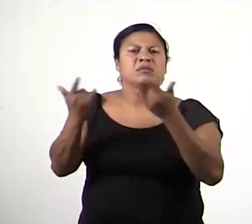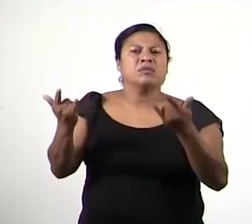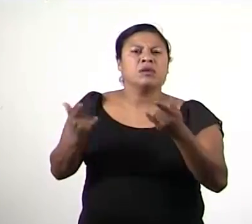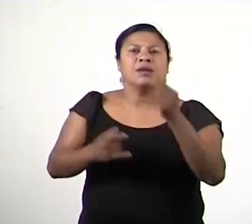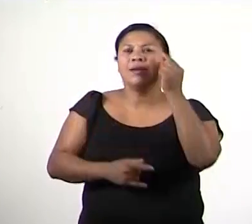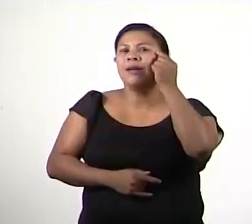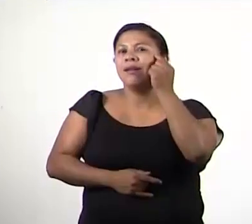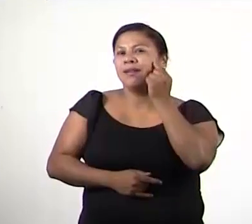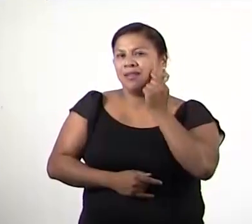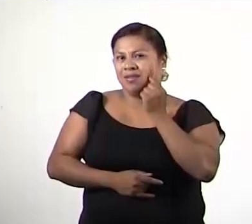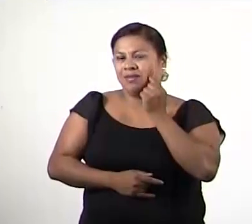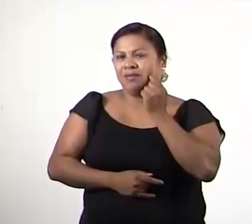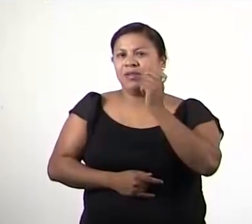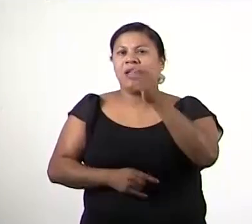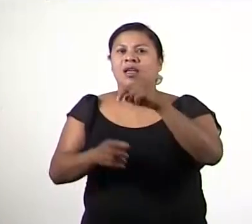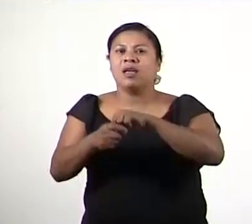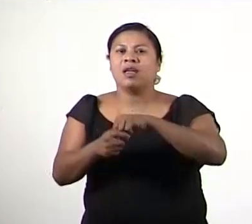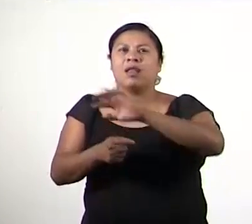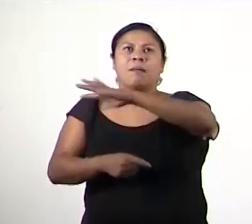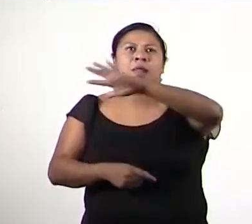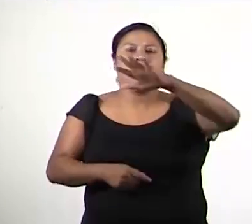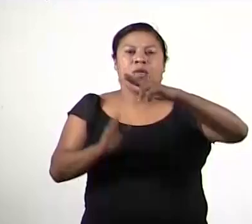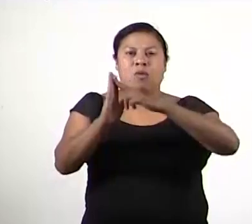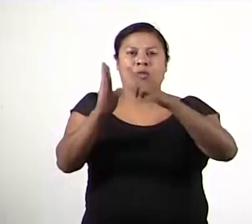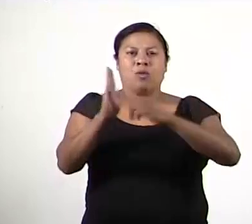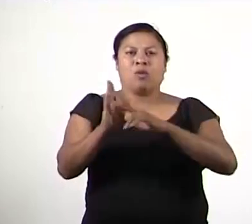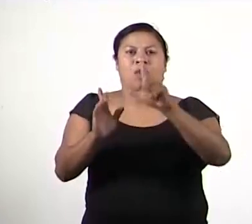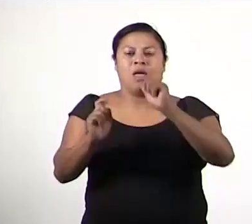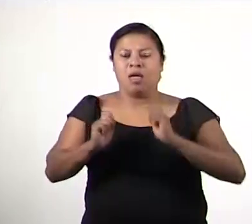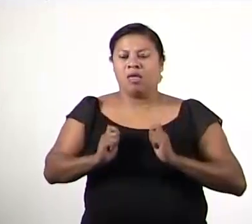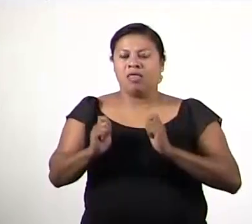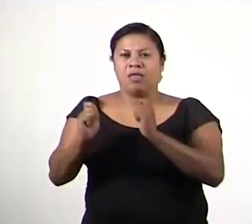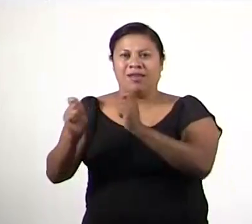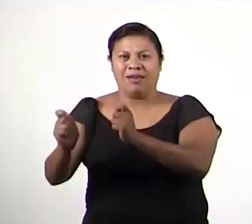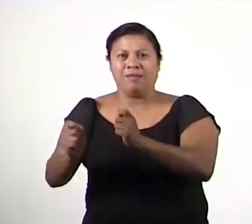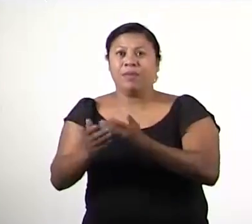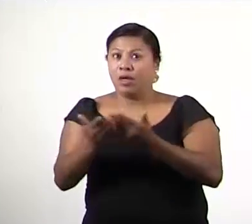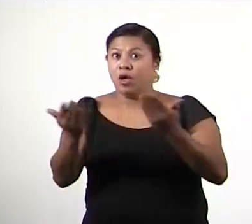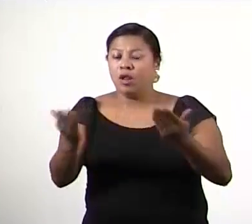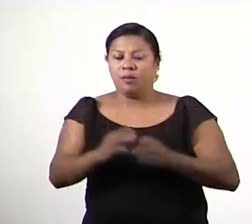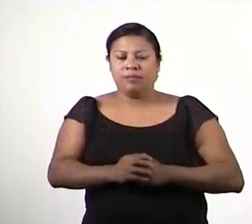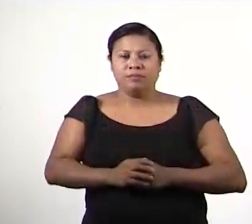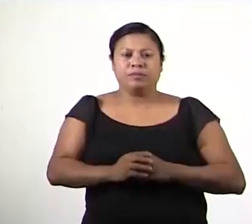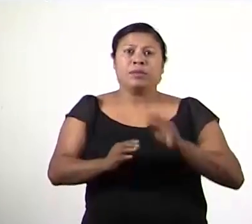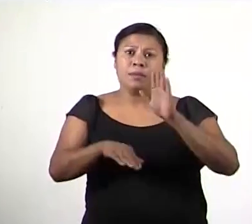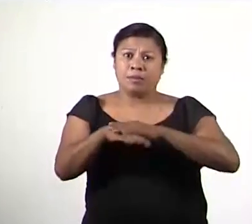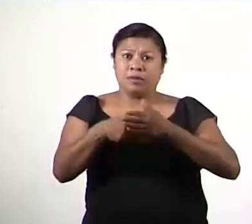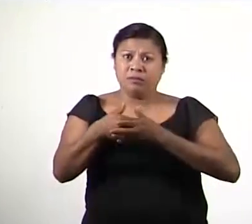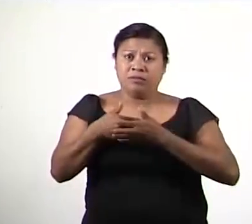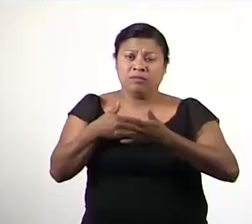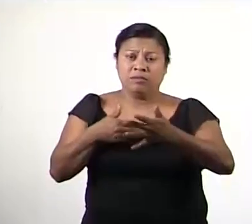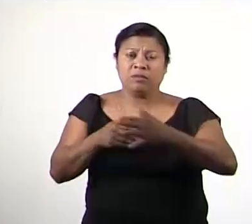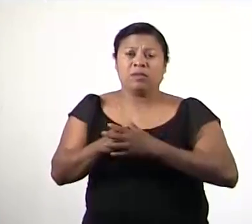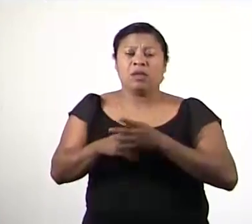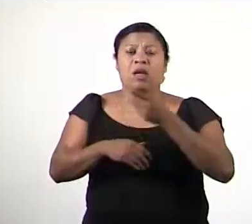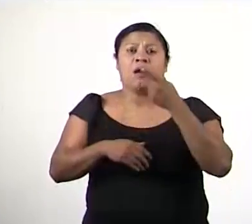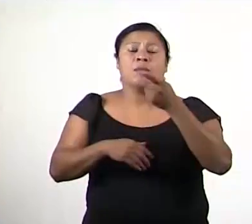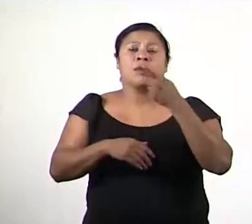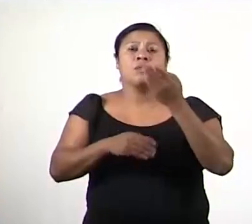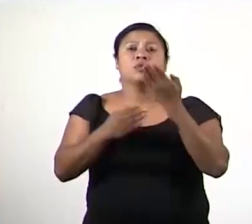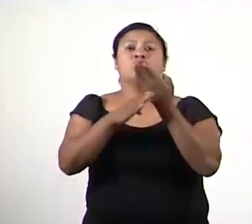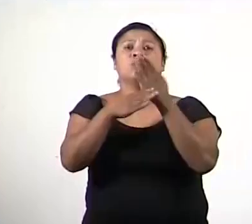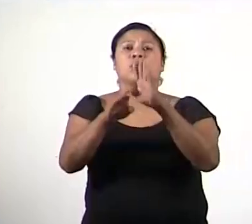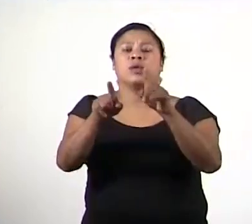Guerrero en la playa La Entrega. Ok. Ahora, más adelante hablamos sobre